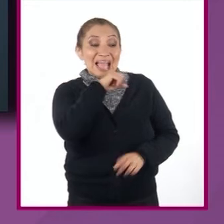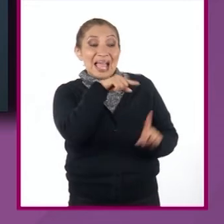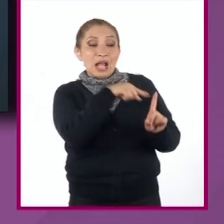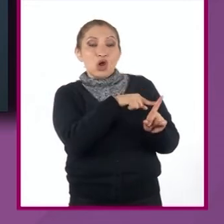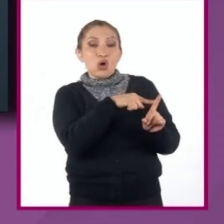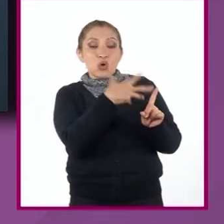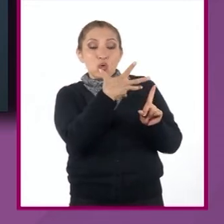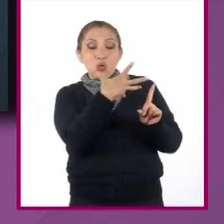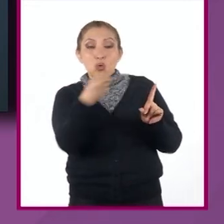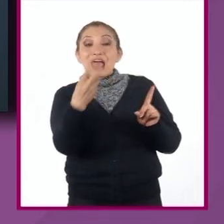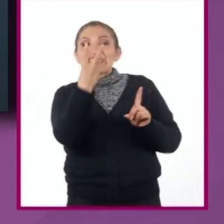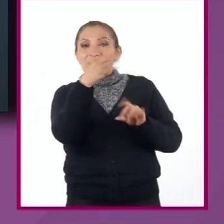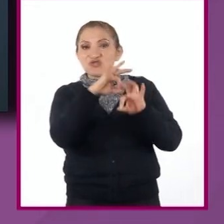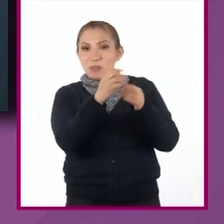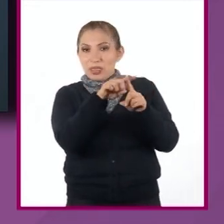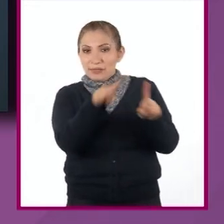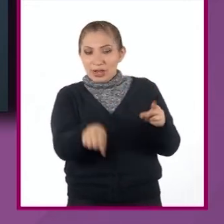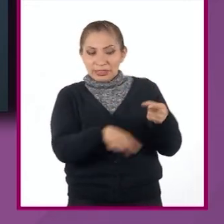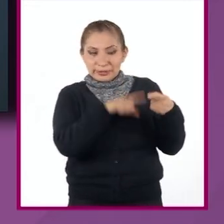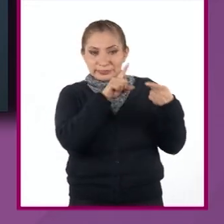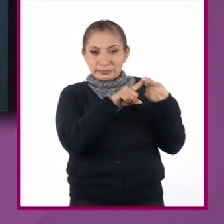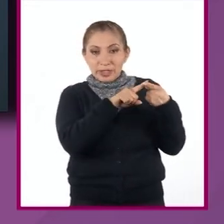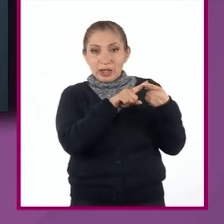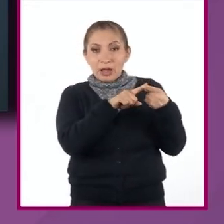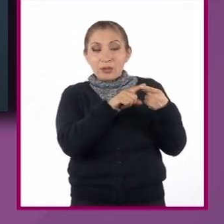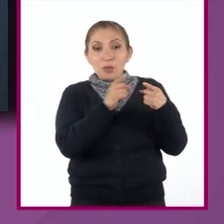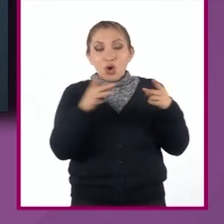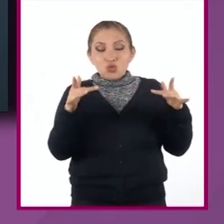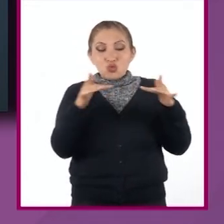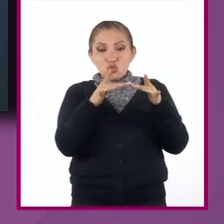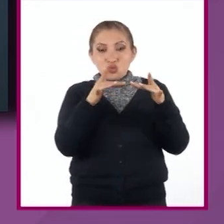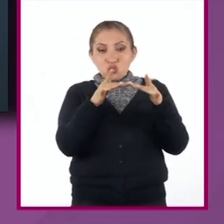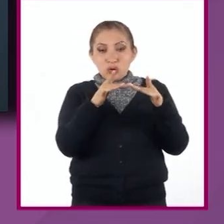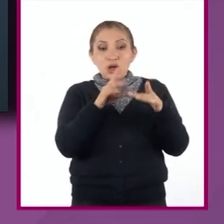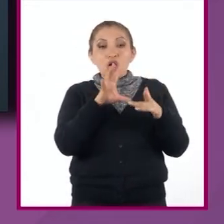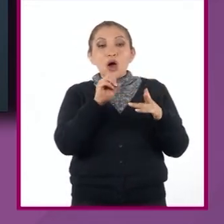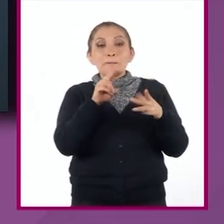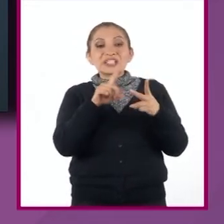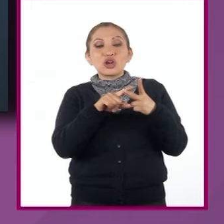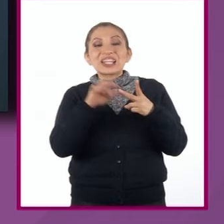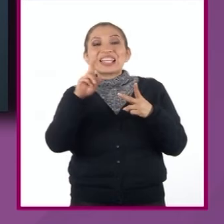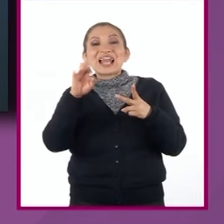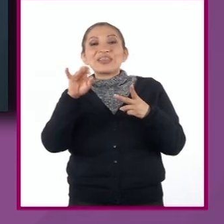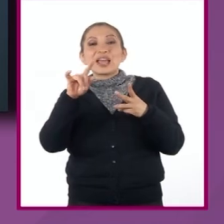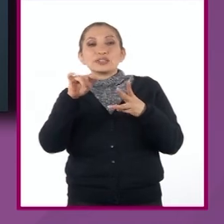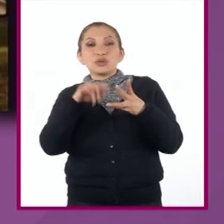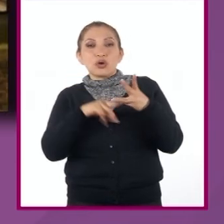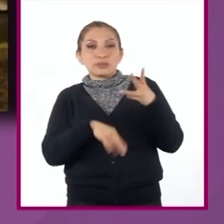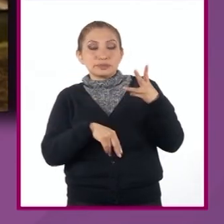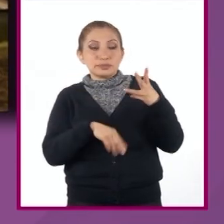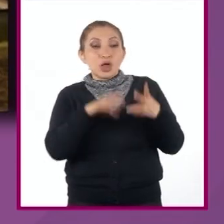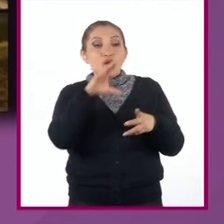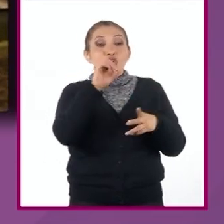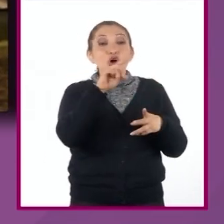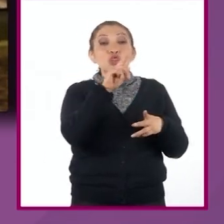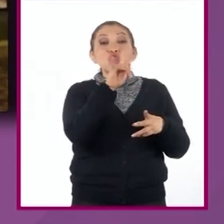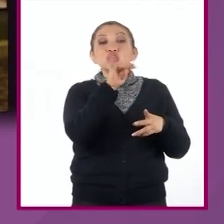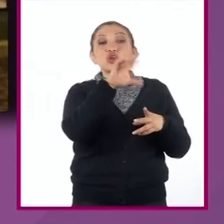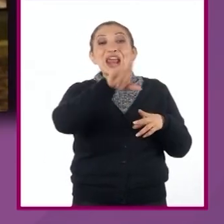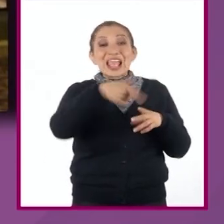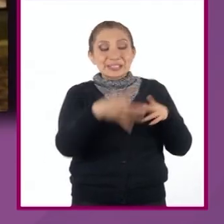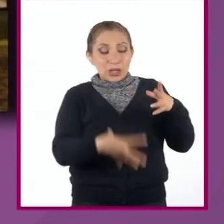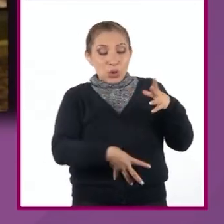se transfiere de 3 formas diferentes: por conducción, convección y radiación. La conducción implica